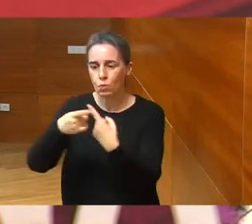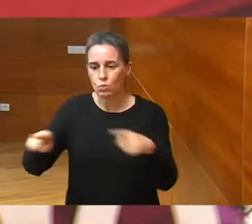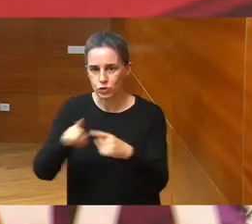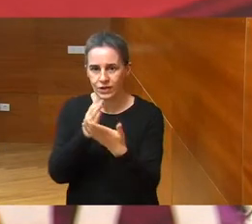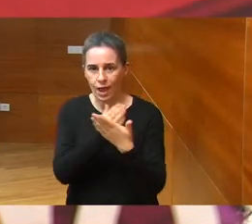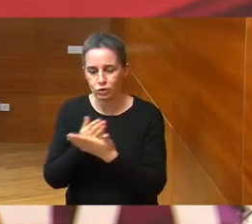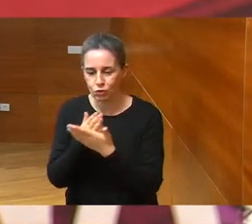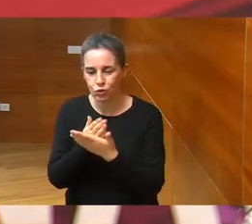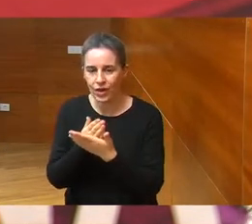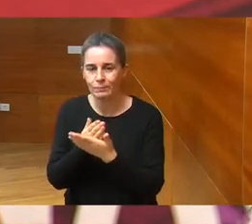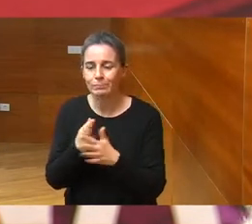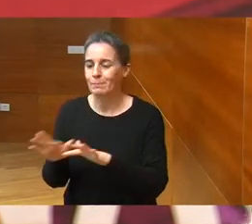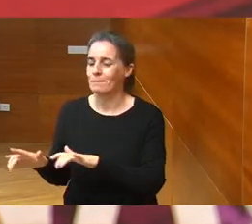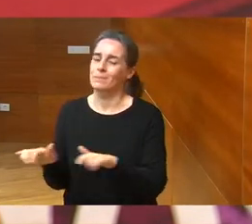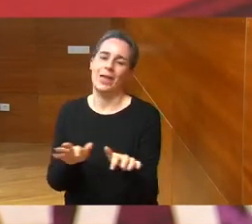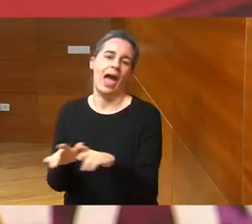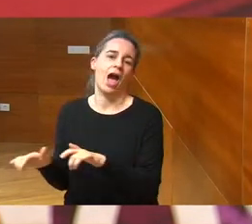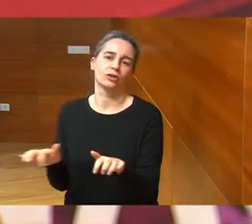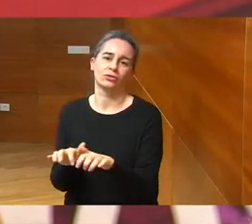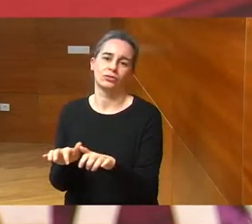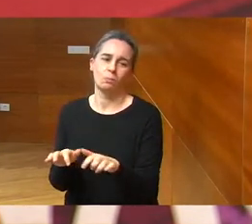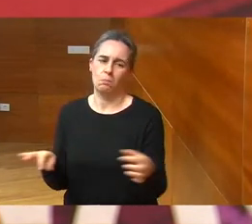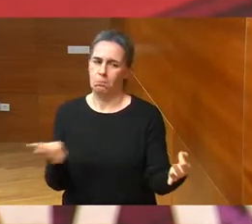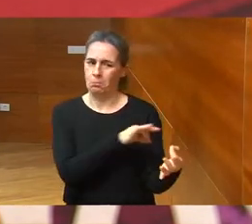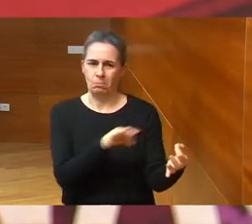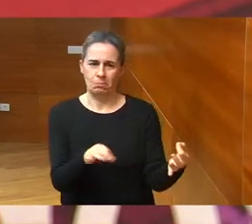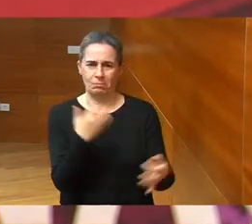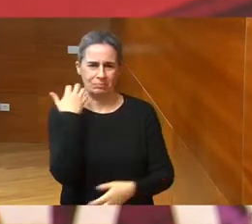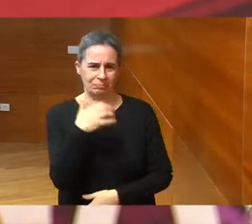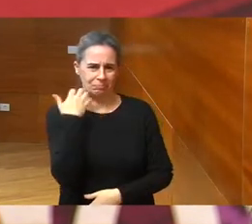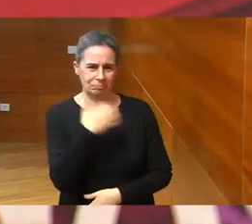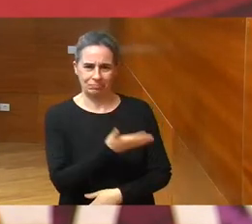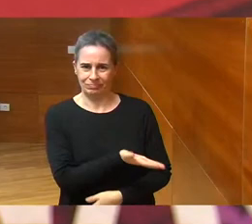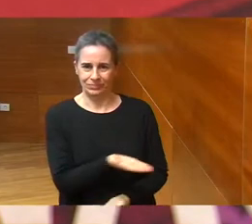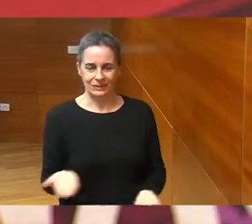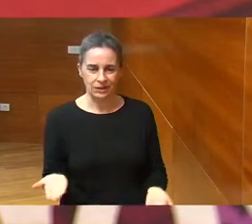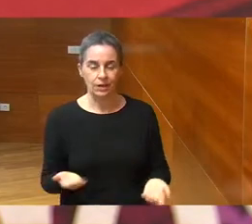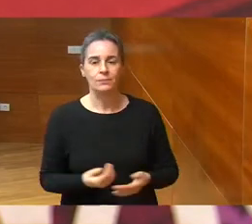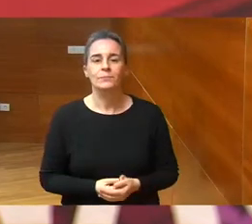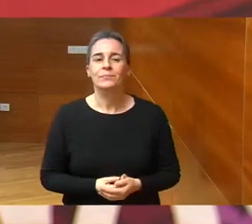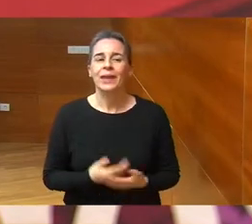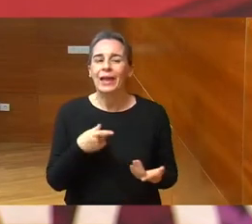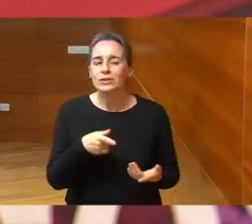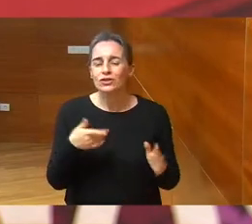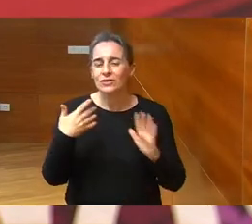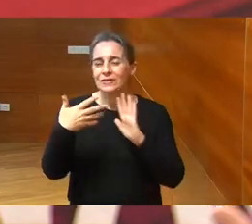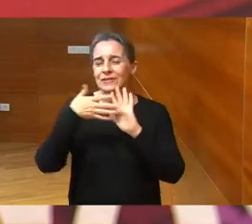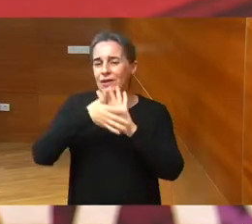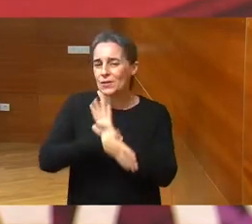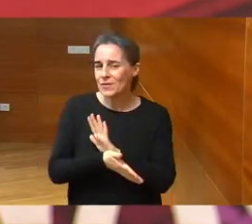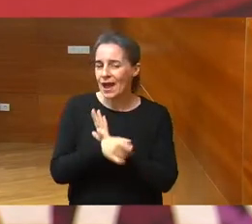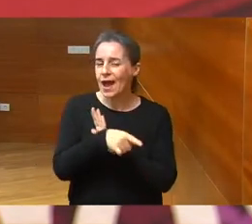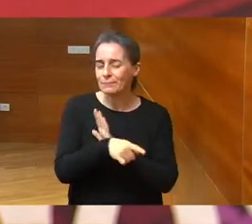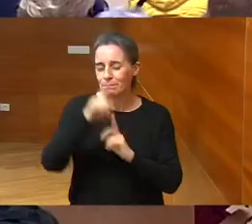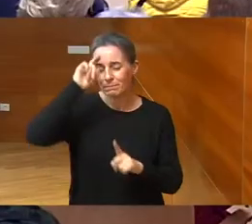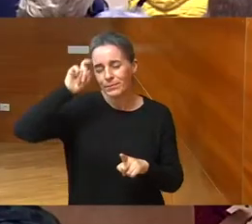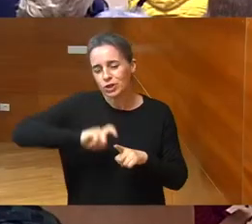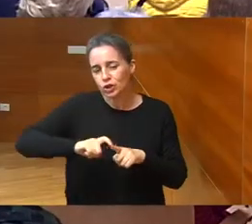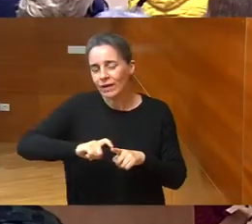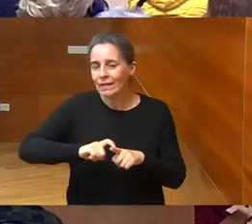era o piano Bueno un poco todo esto va a ir conformando de una personalidad de no no